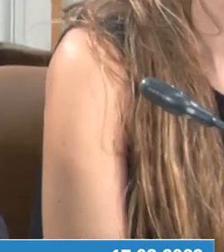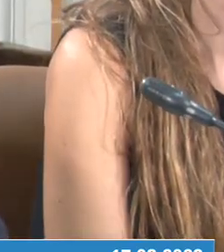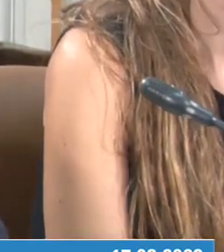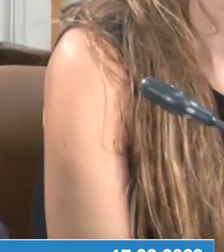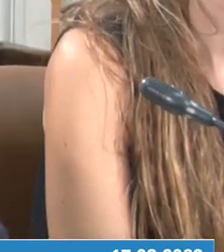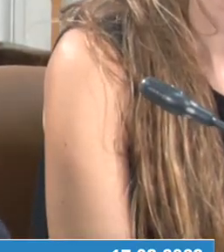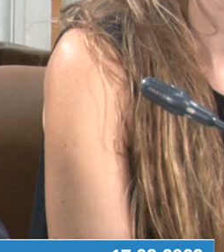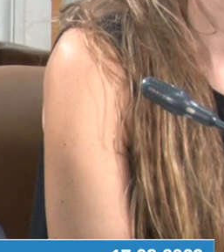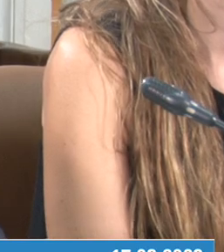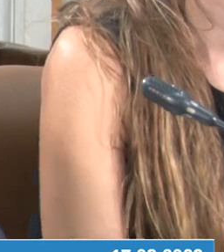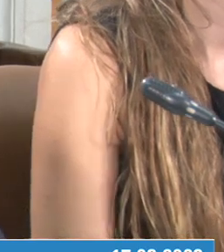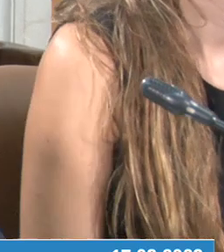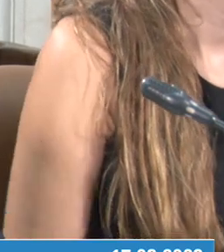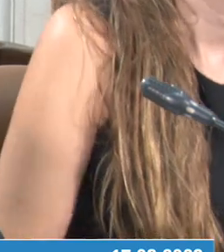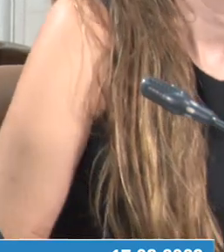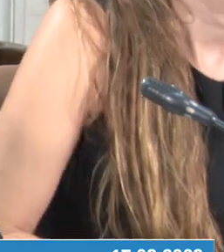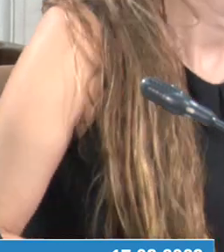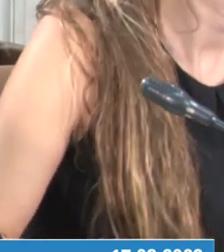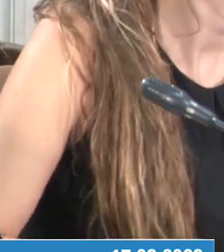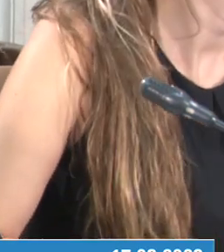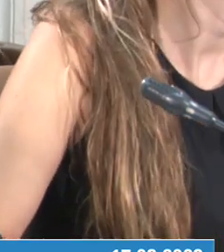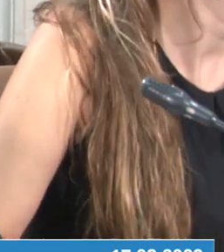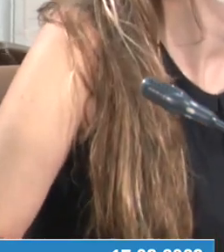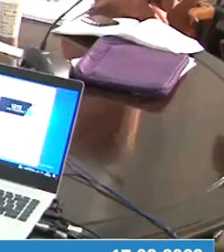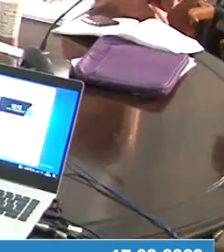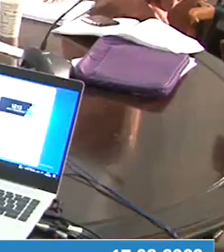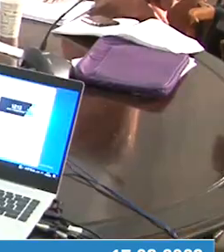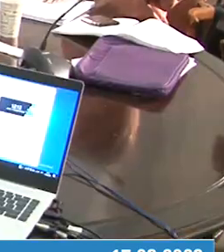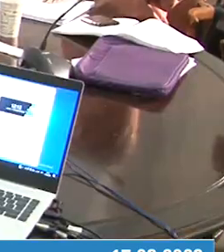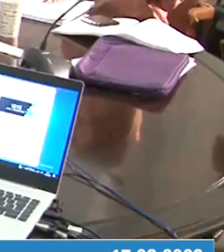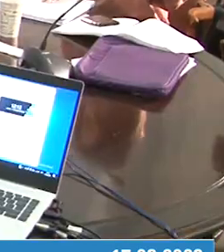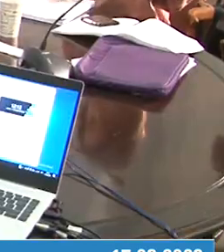la palabra. Comisionada Magaly Fuenzalida, tiene usted la palabra.